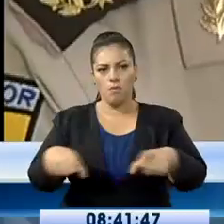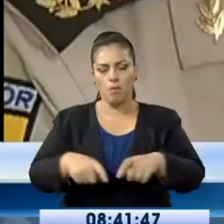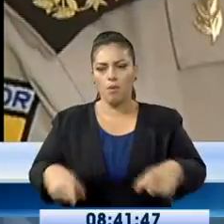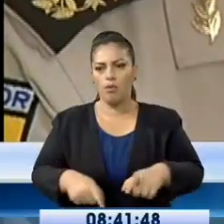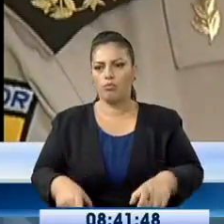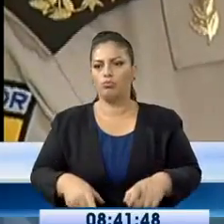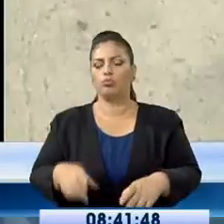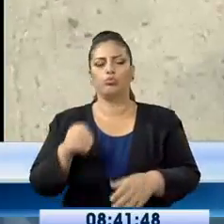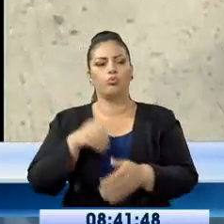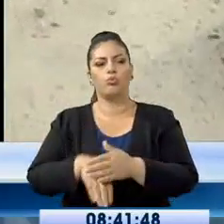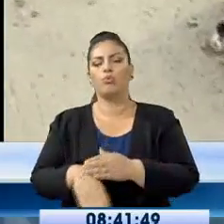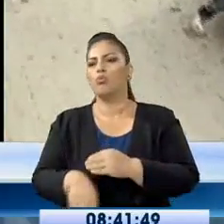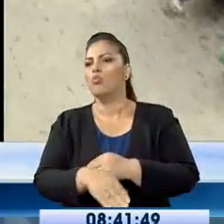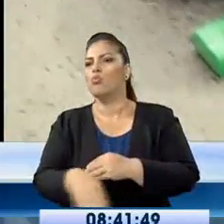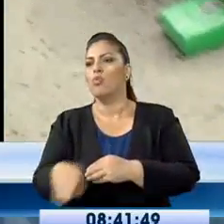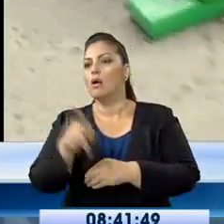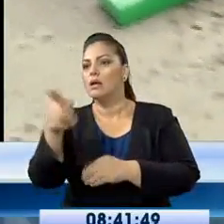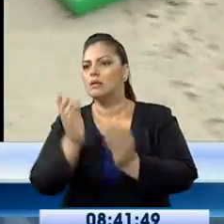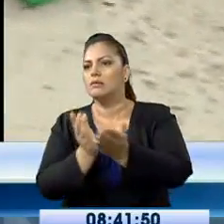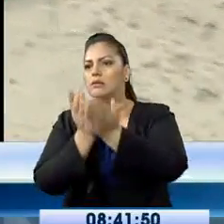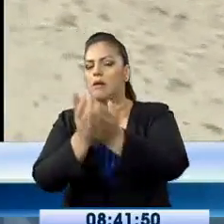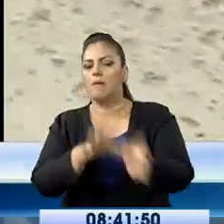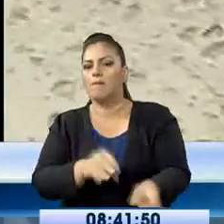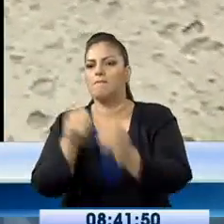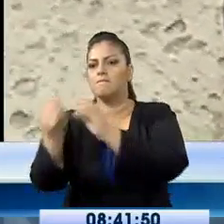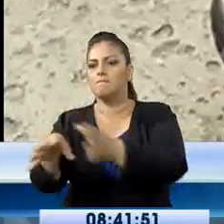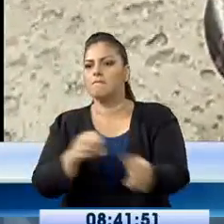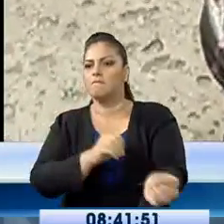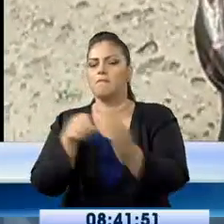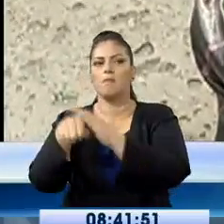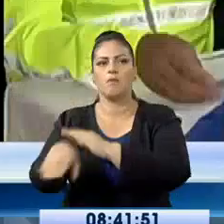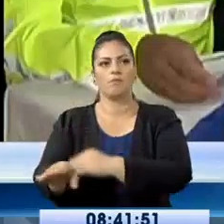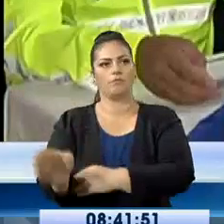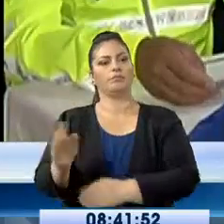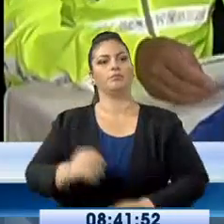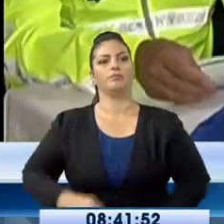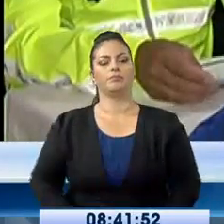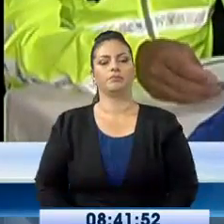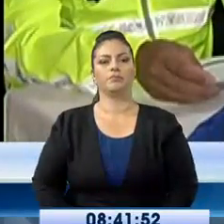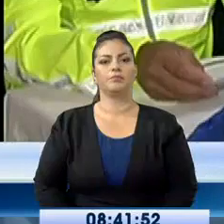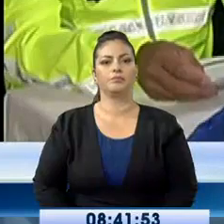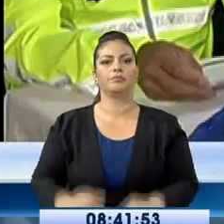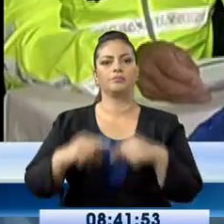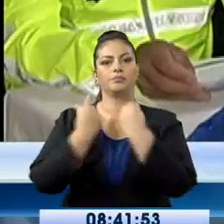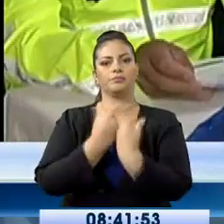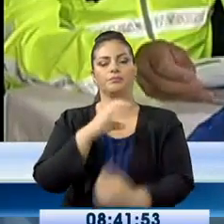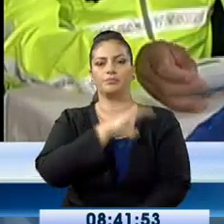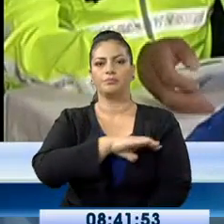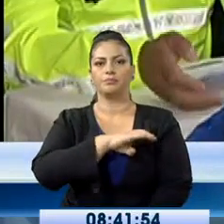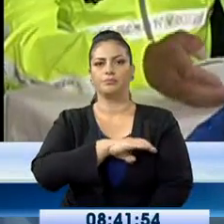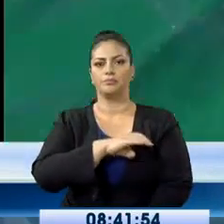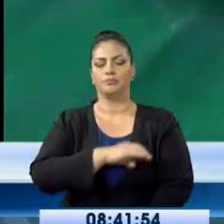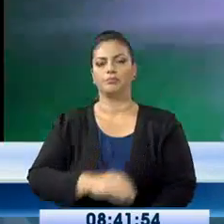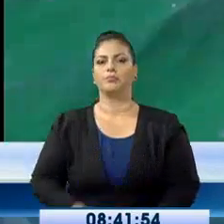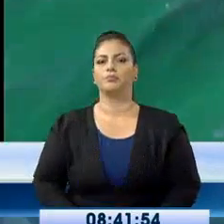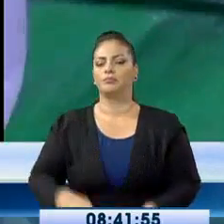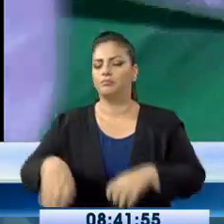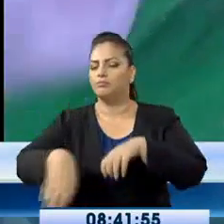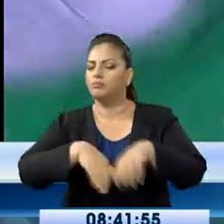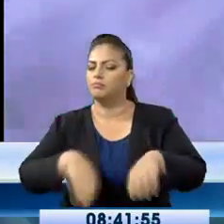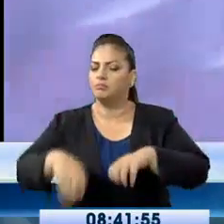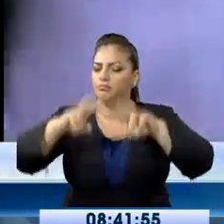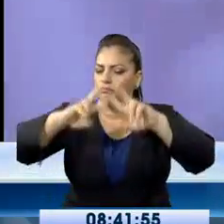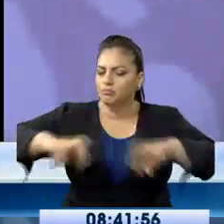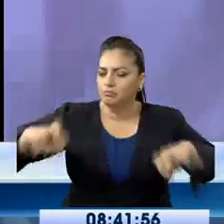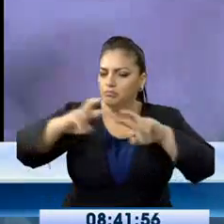de este alcaloide. El operativo llamado Arpón 3 fue llevado a cabo por la Unidad de Investigaciones Antinarcóticos. Se presume que